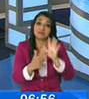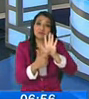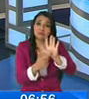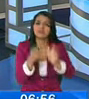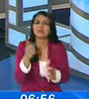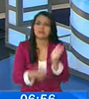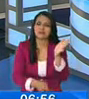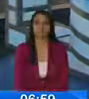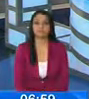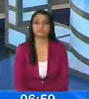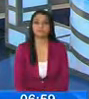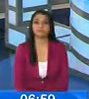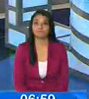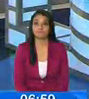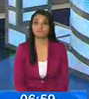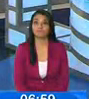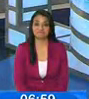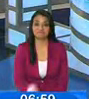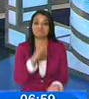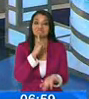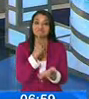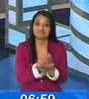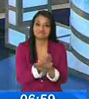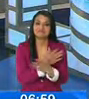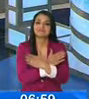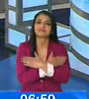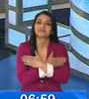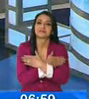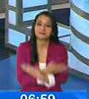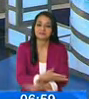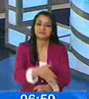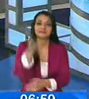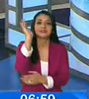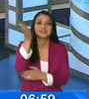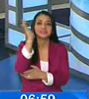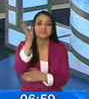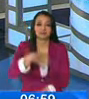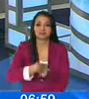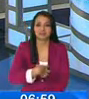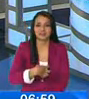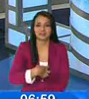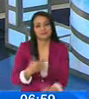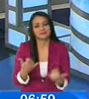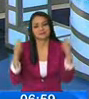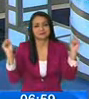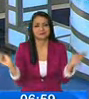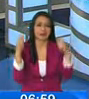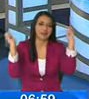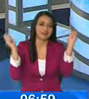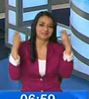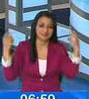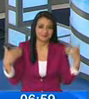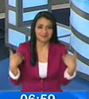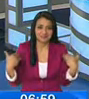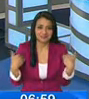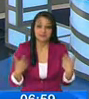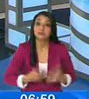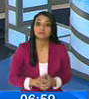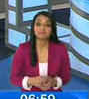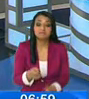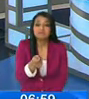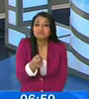ese partido. Veamos. Y sin duda hay que mandarles un abrazo enorme a los hinchas de Barcelona, la verdad es que están de fiesta, y claro, saber que está a